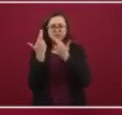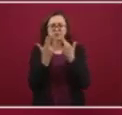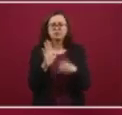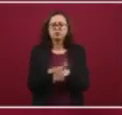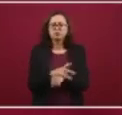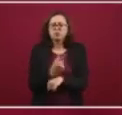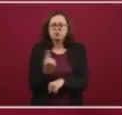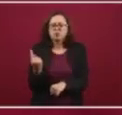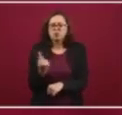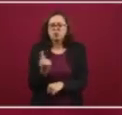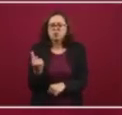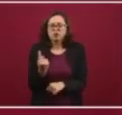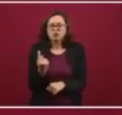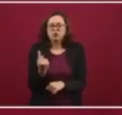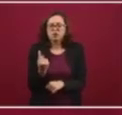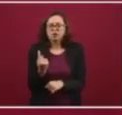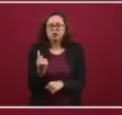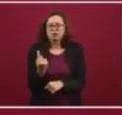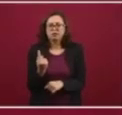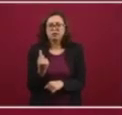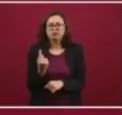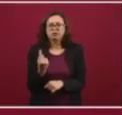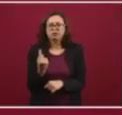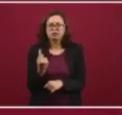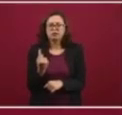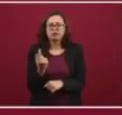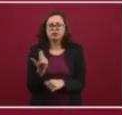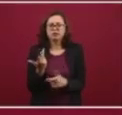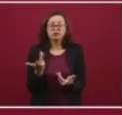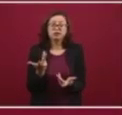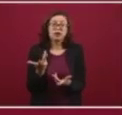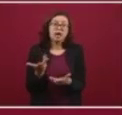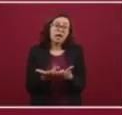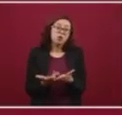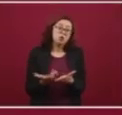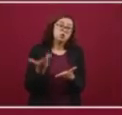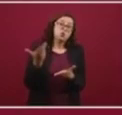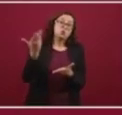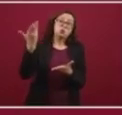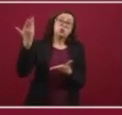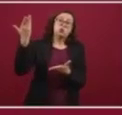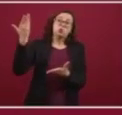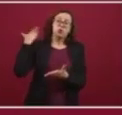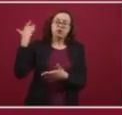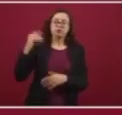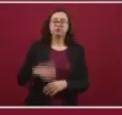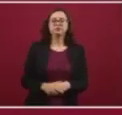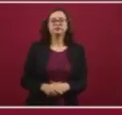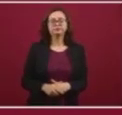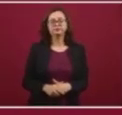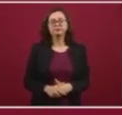en los tiempos de antes, los tiempos